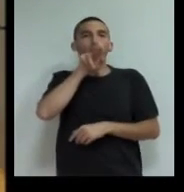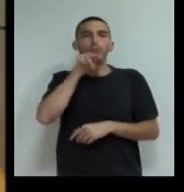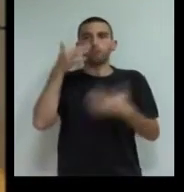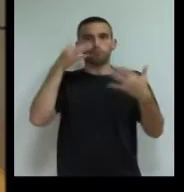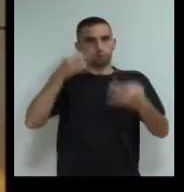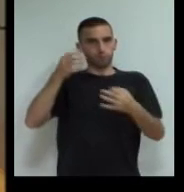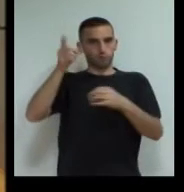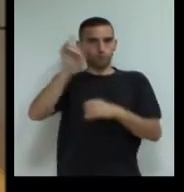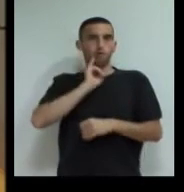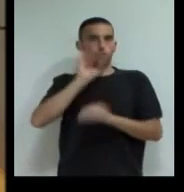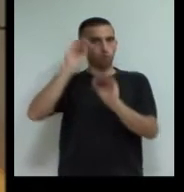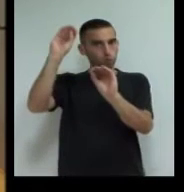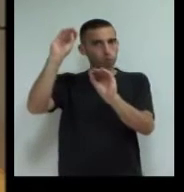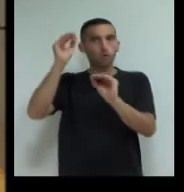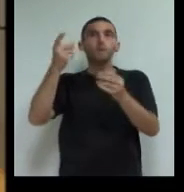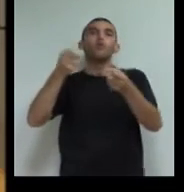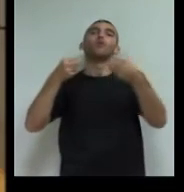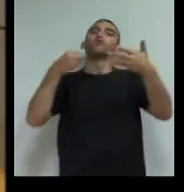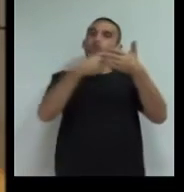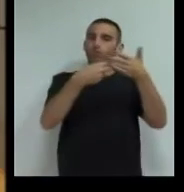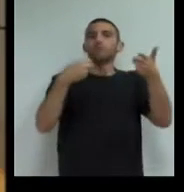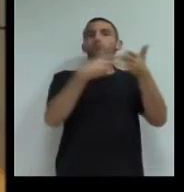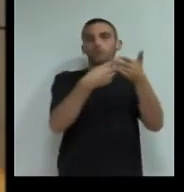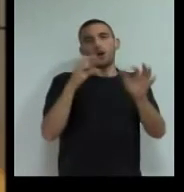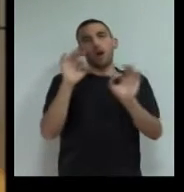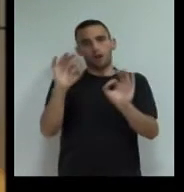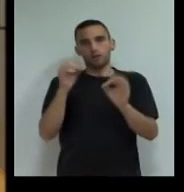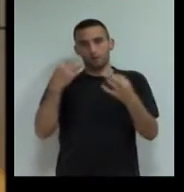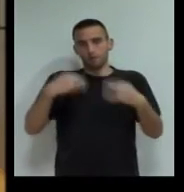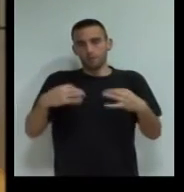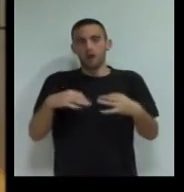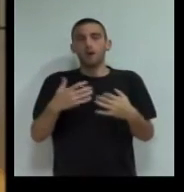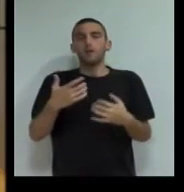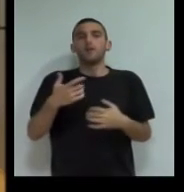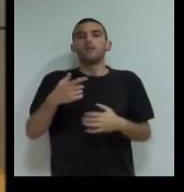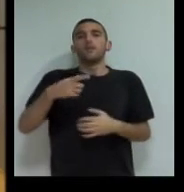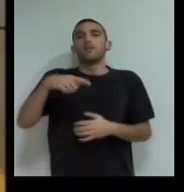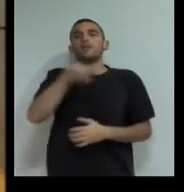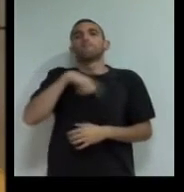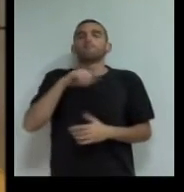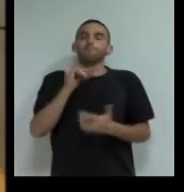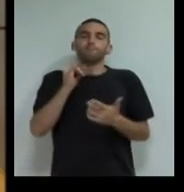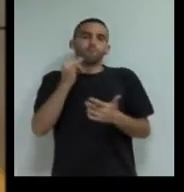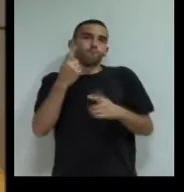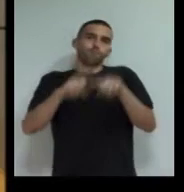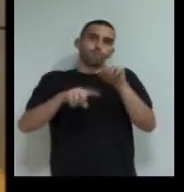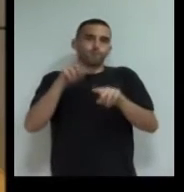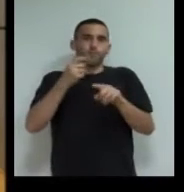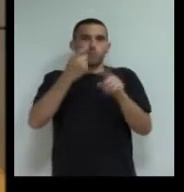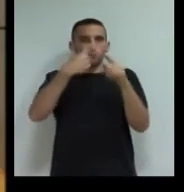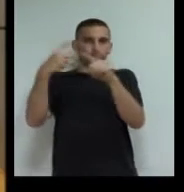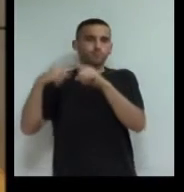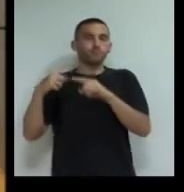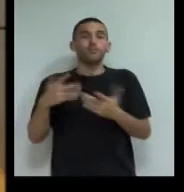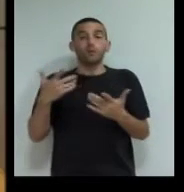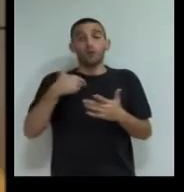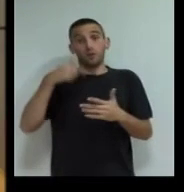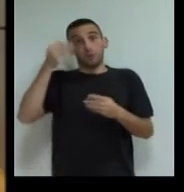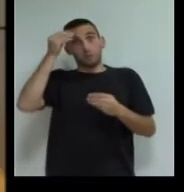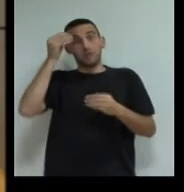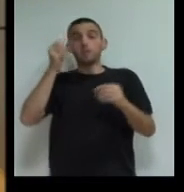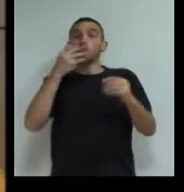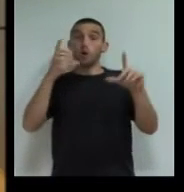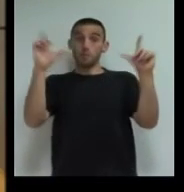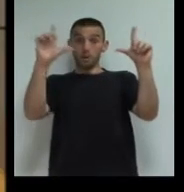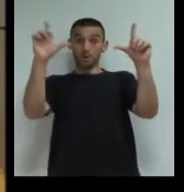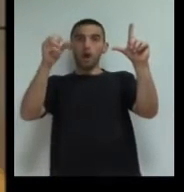el momento que quieras hacer esto. Por lo tanto, no hablemos de los puristas del cine. Claro. Entonces, nosotros optamos por colocar una pantalla por